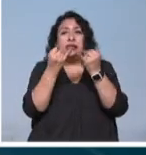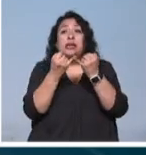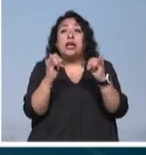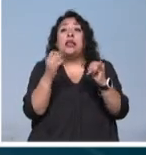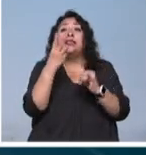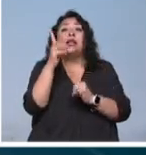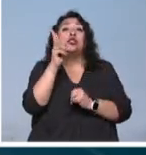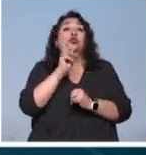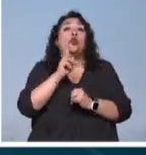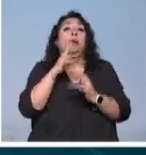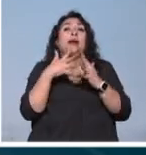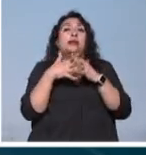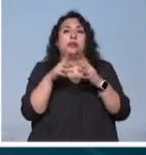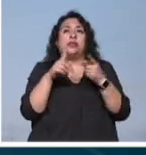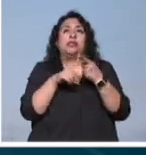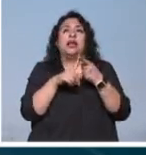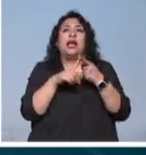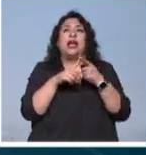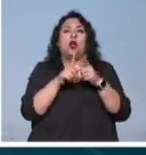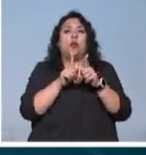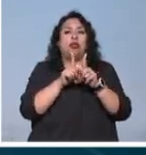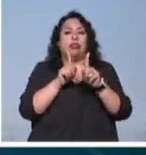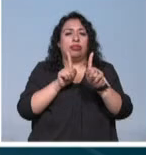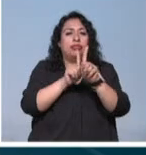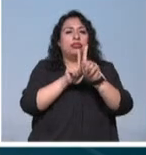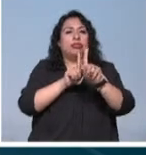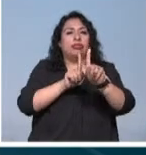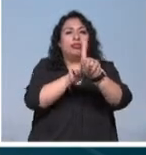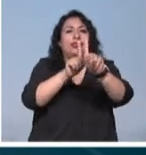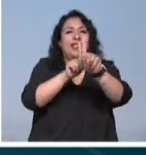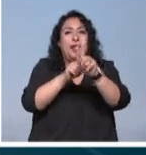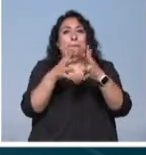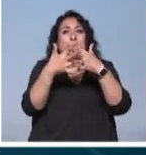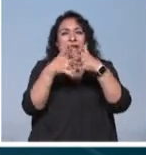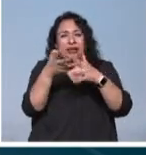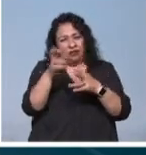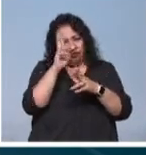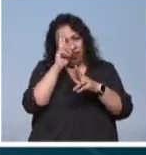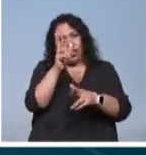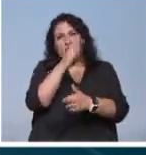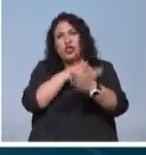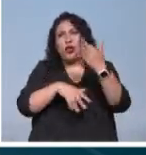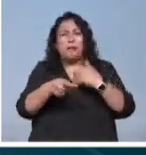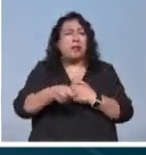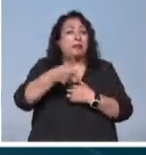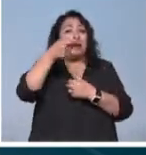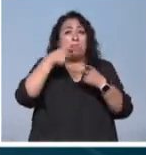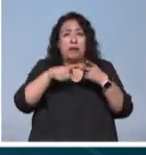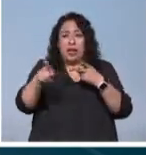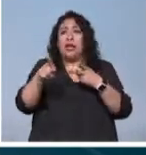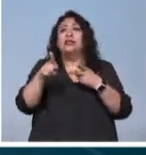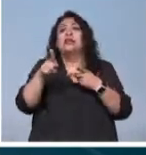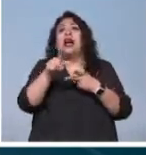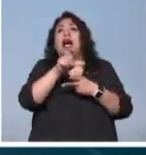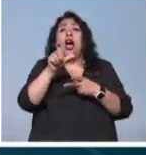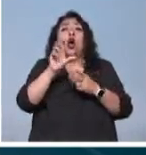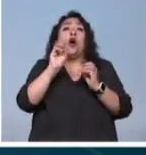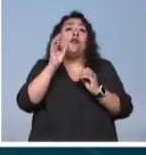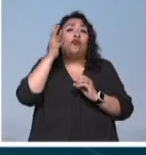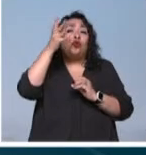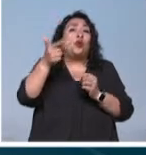3 pruebas mixtas, como el relevo mixto. Este evento va a ser un tributo a todas las pioneras que abrieron el camino y a las